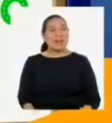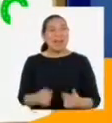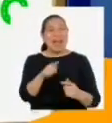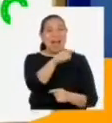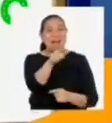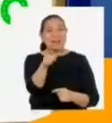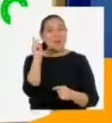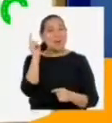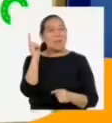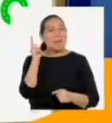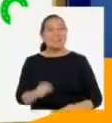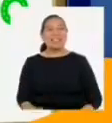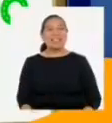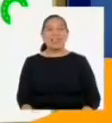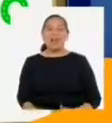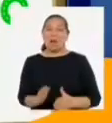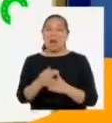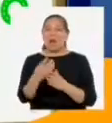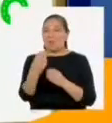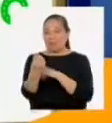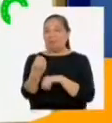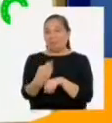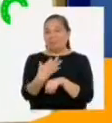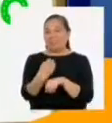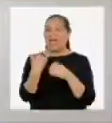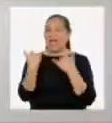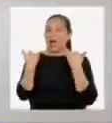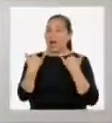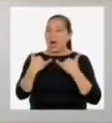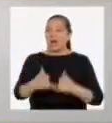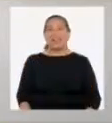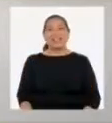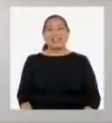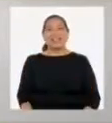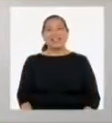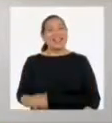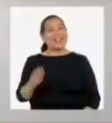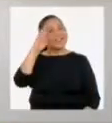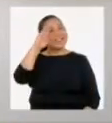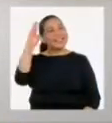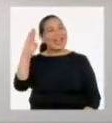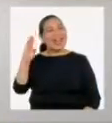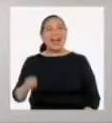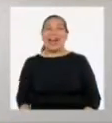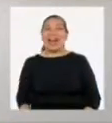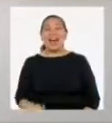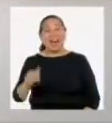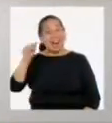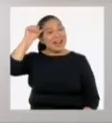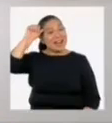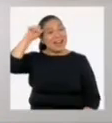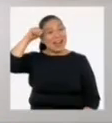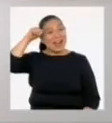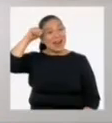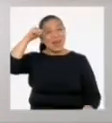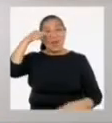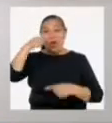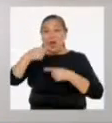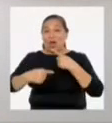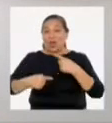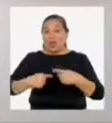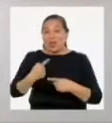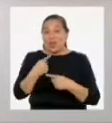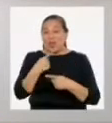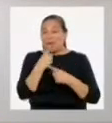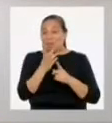sobre todo a usted, profesora, por compartir con nosotros el día de hoy. Ya nos vemos, chicas y chicos. Recuerden que en el